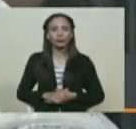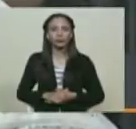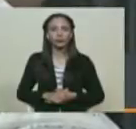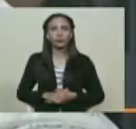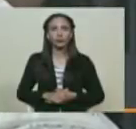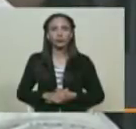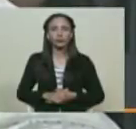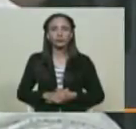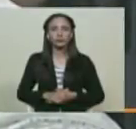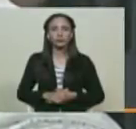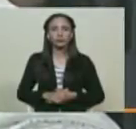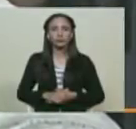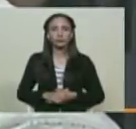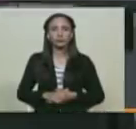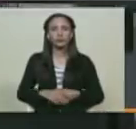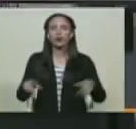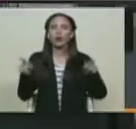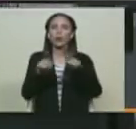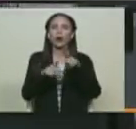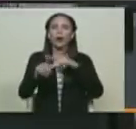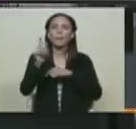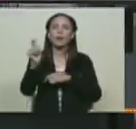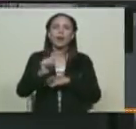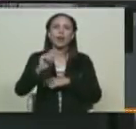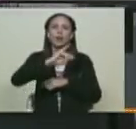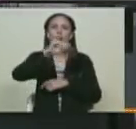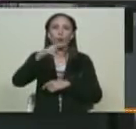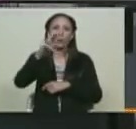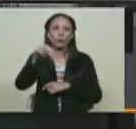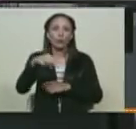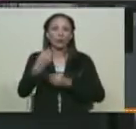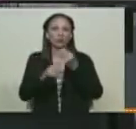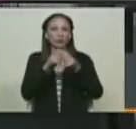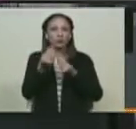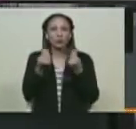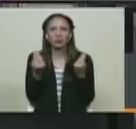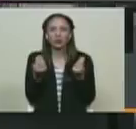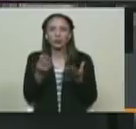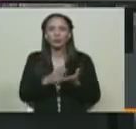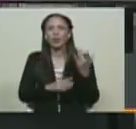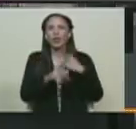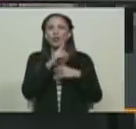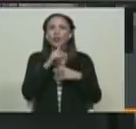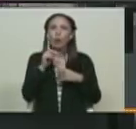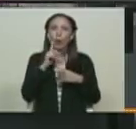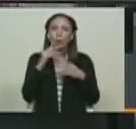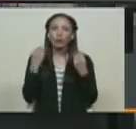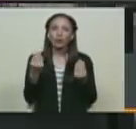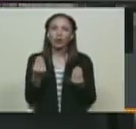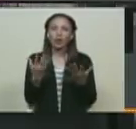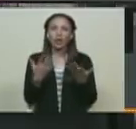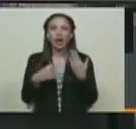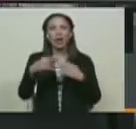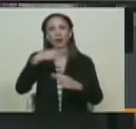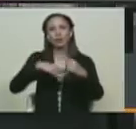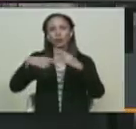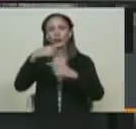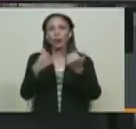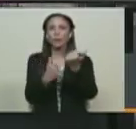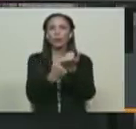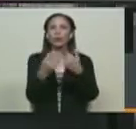Igualmente, en el mes de junio yo creé una cosa que ha sido una revolución dentro de la